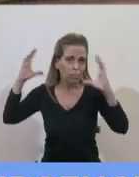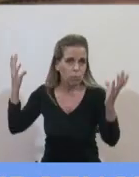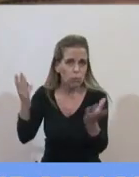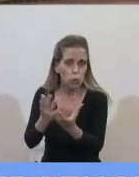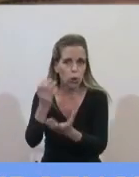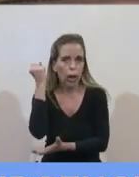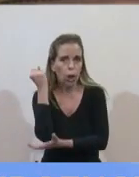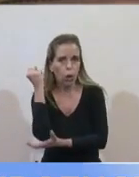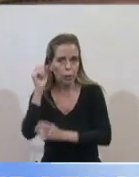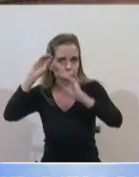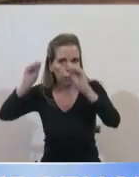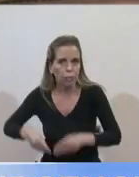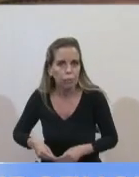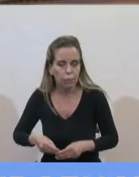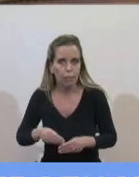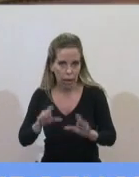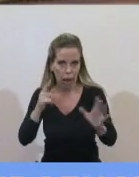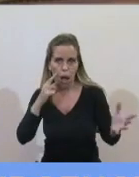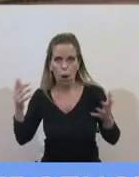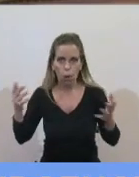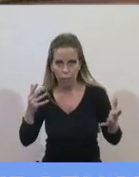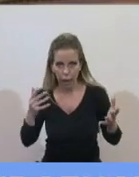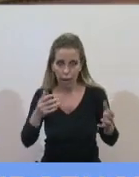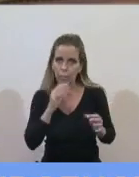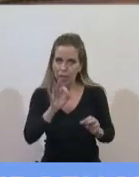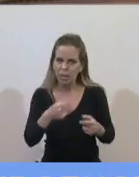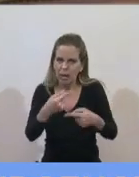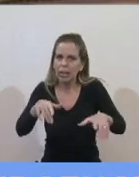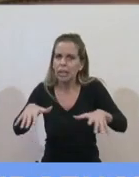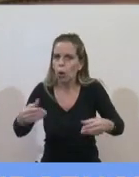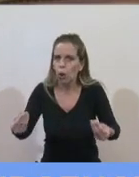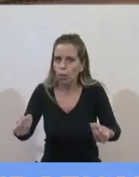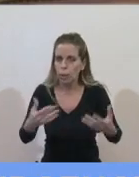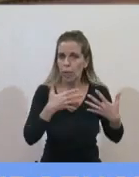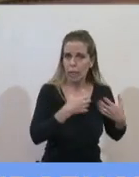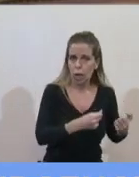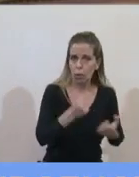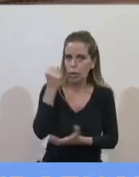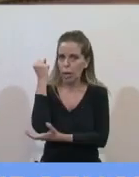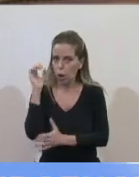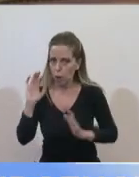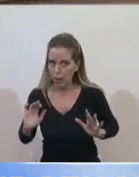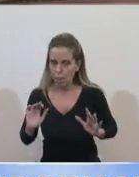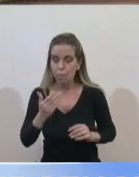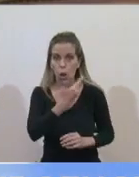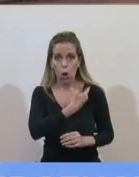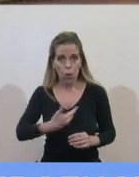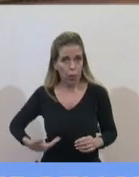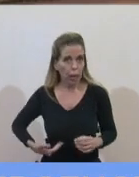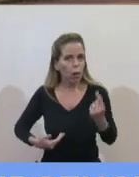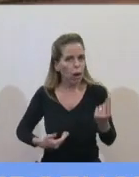para entender otra vez la magnitud de lo que enfrentamos y cada uno de los gobiernos puede